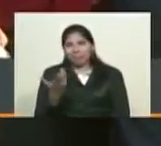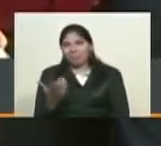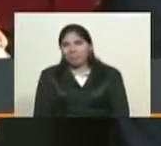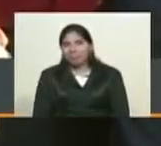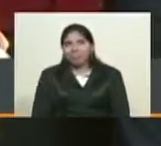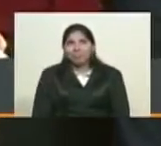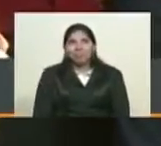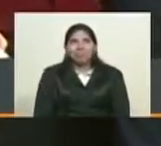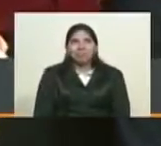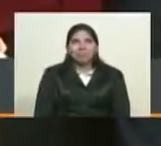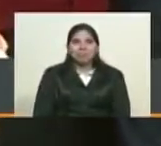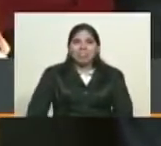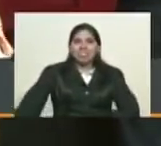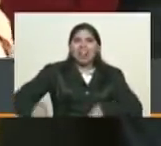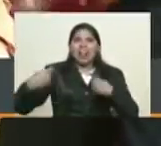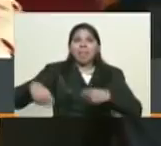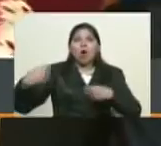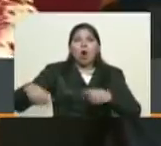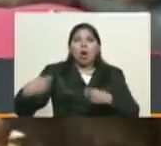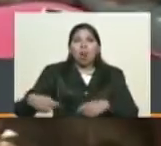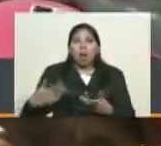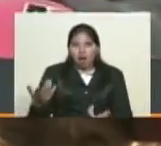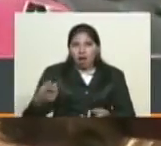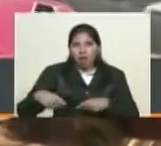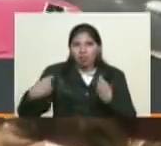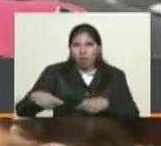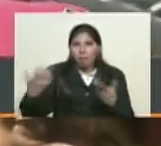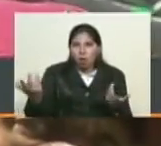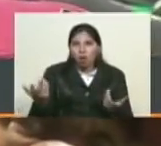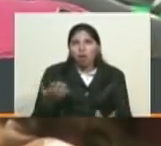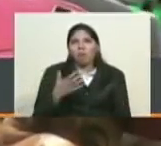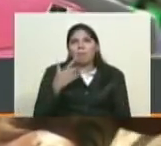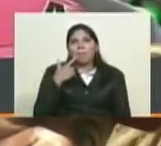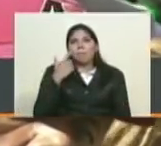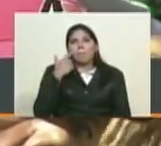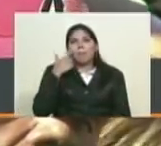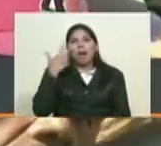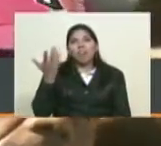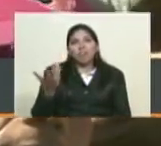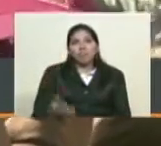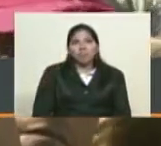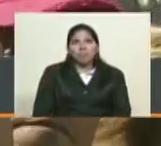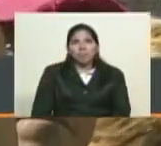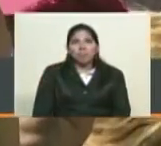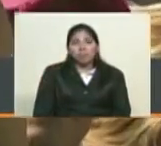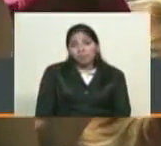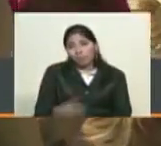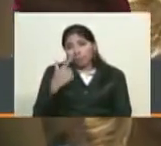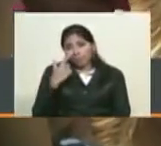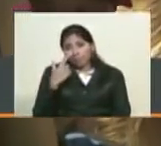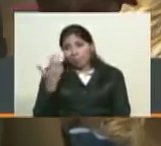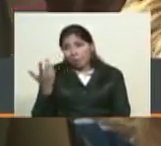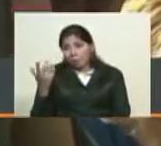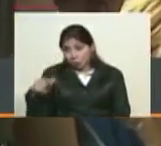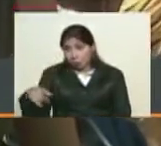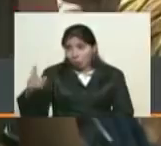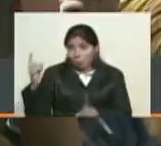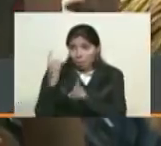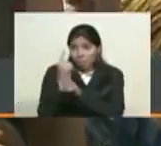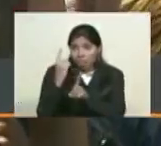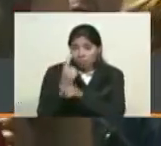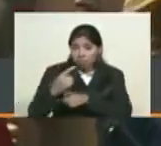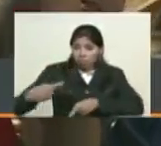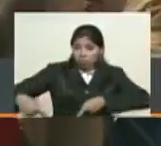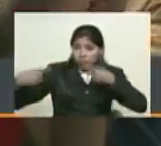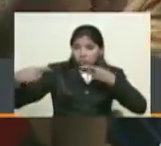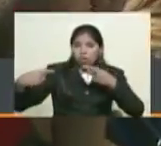Que le eche bola, pues, pa' ver. Si es que le queda motor. Que le eche motor, pa' ver. Yo soy un